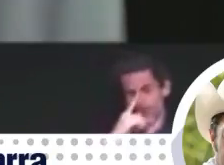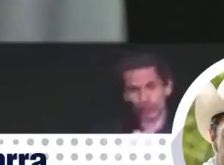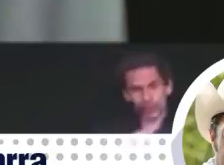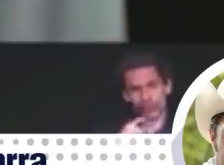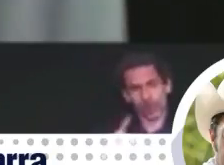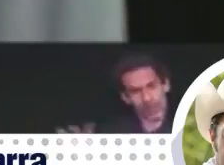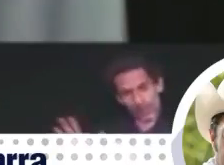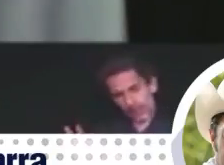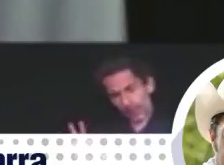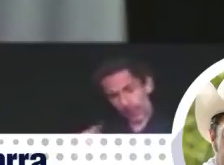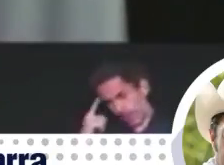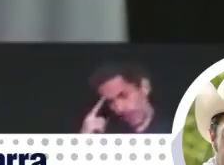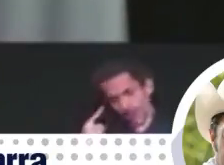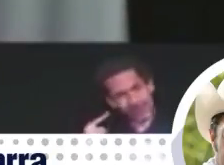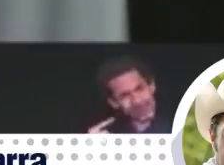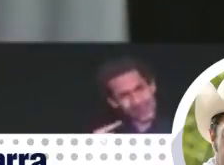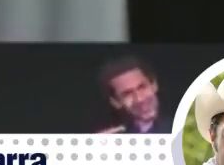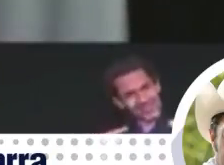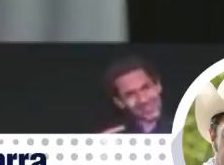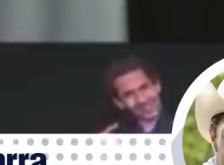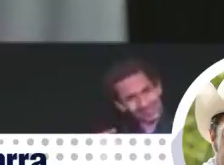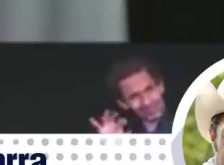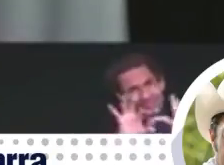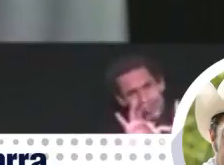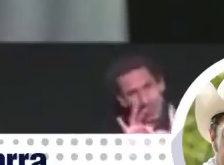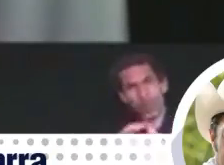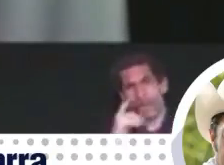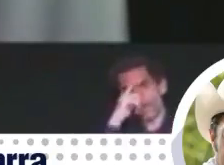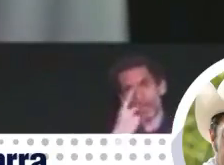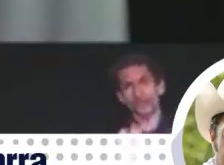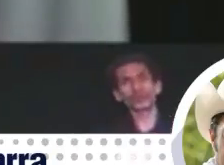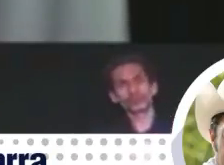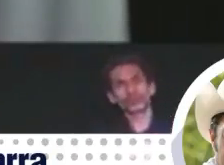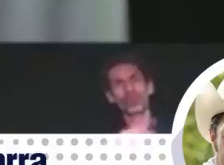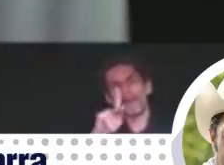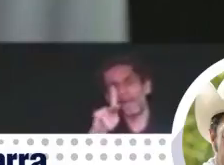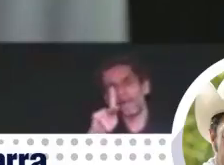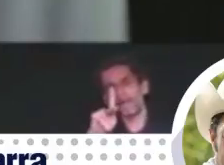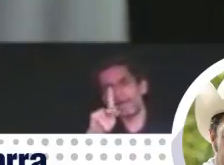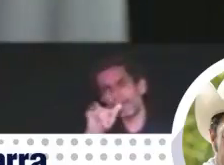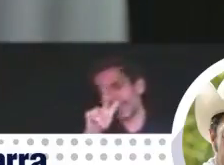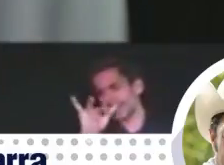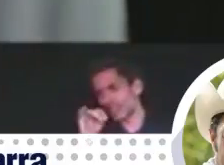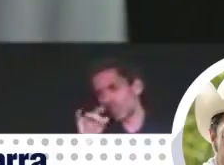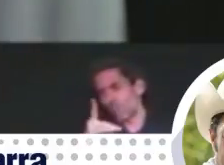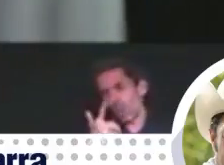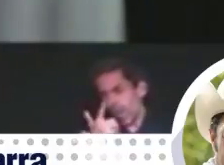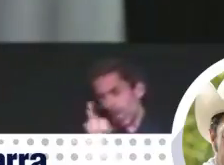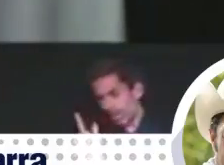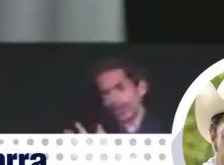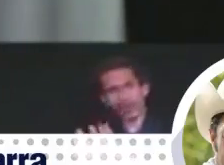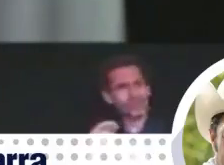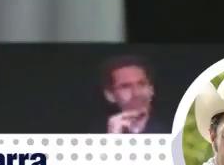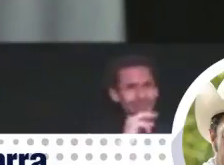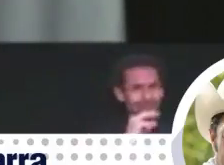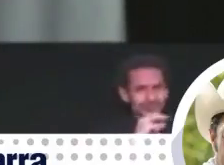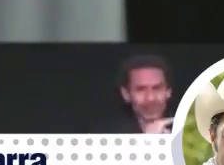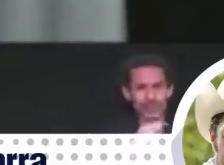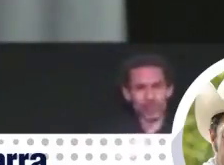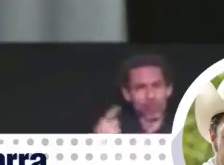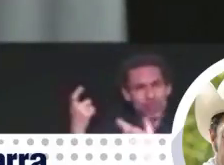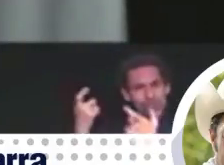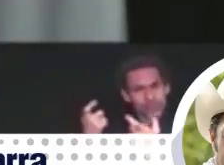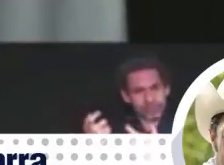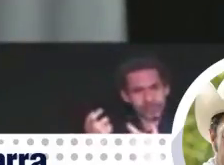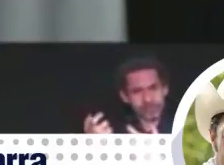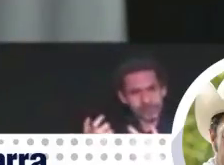siente esa necesidad de resurgir, de renacer. Y hace un momento preguntabas, ¿qué tan en serio van los priistas? Pues tenemos